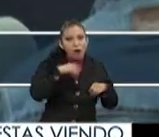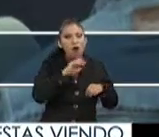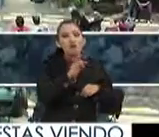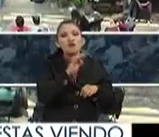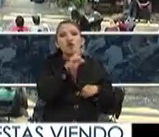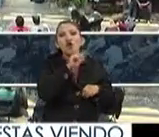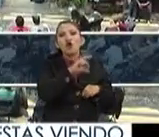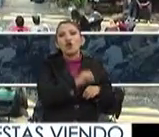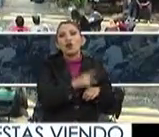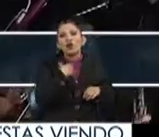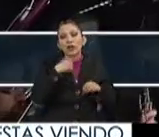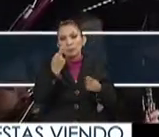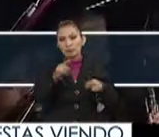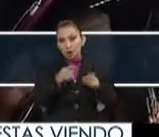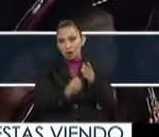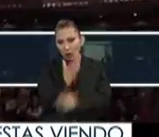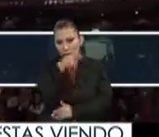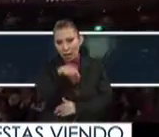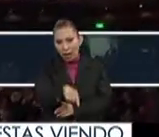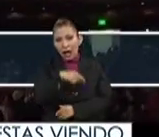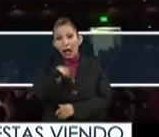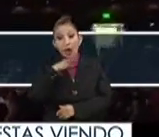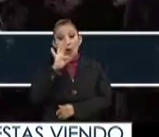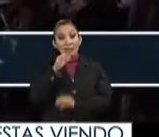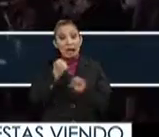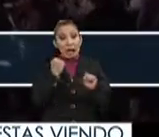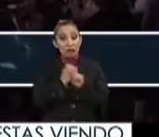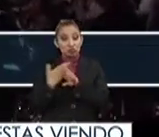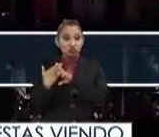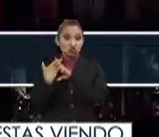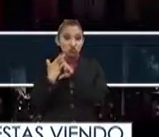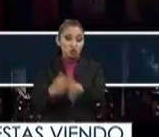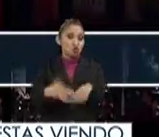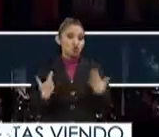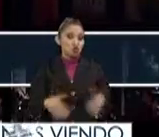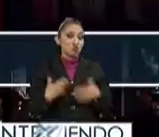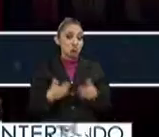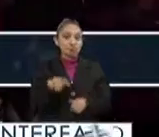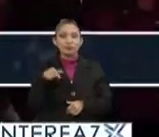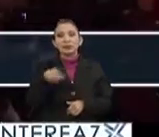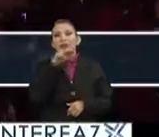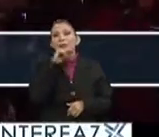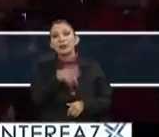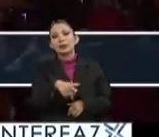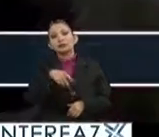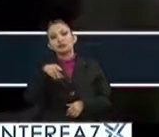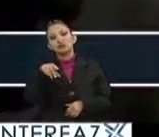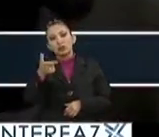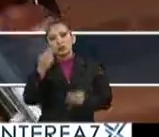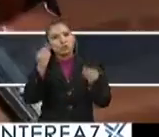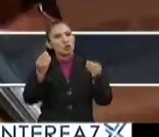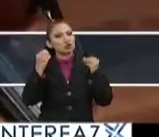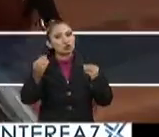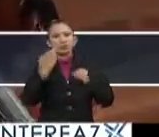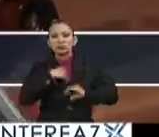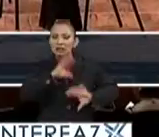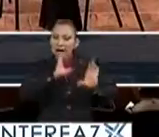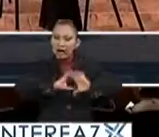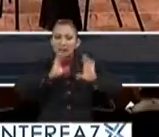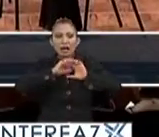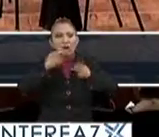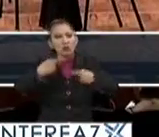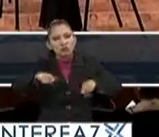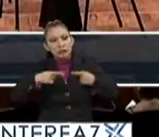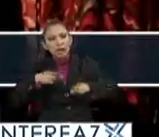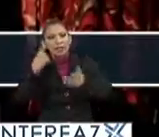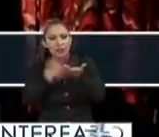Música Nueva Manuel Enríquez, que también este año cumple 40 años, estamos de aniversarios. Y por supuesto, muchos de esos conciertos también se